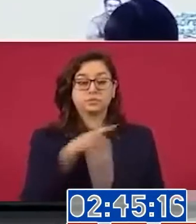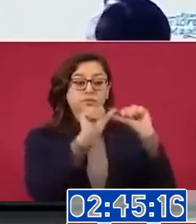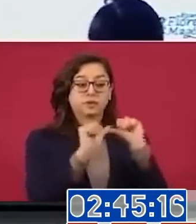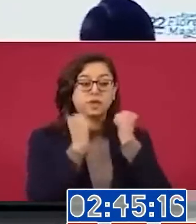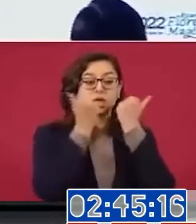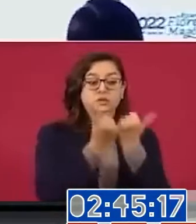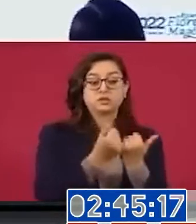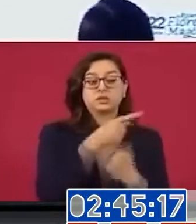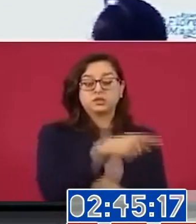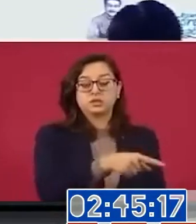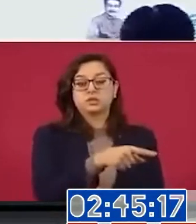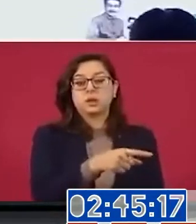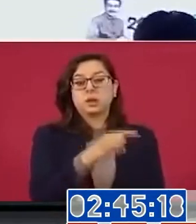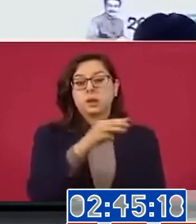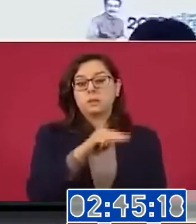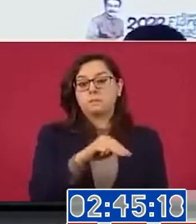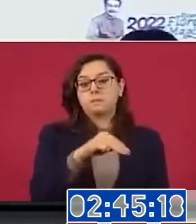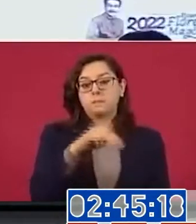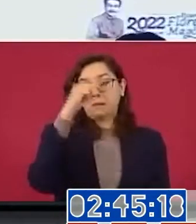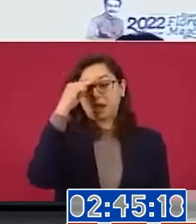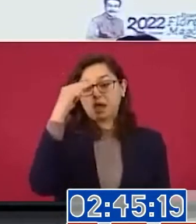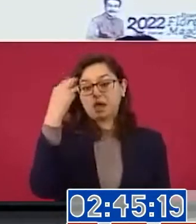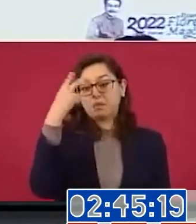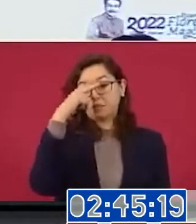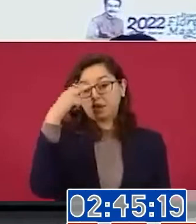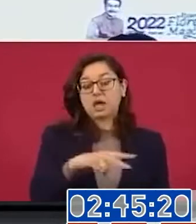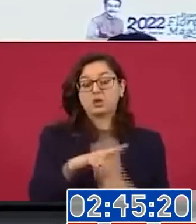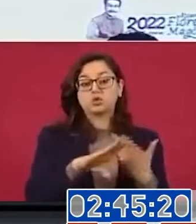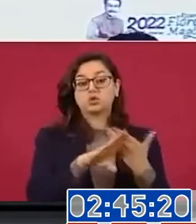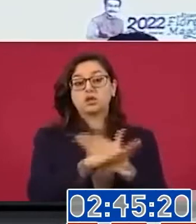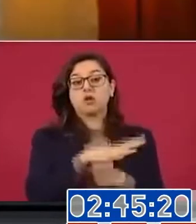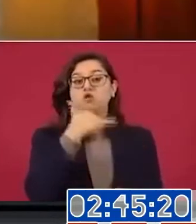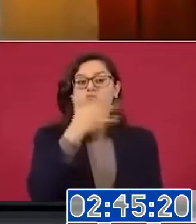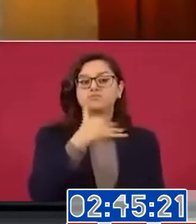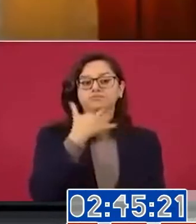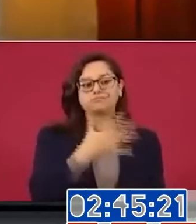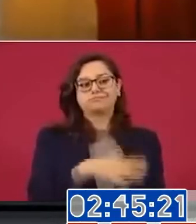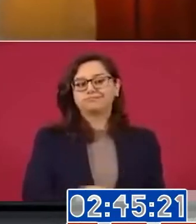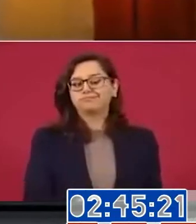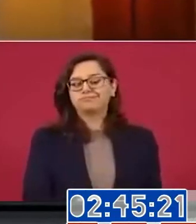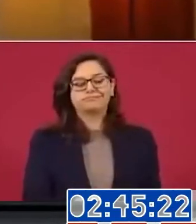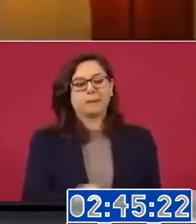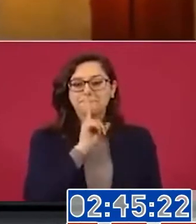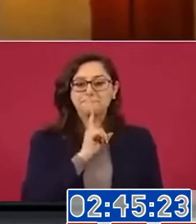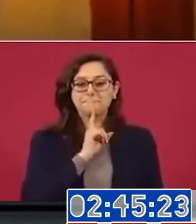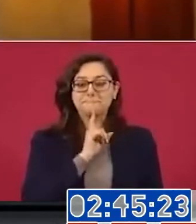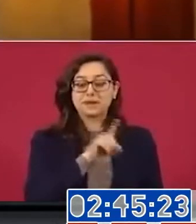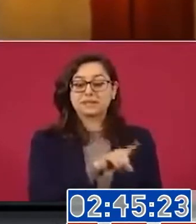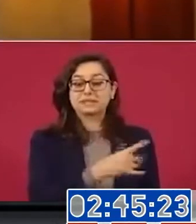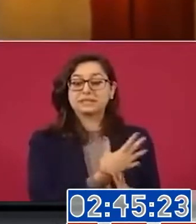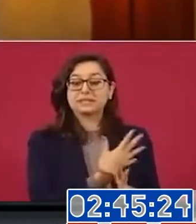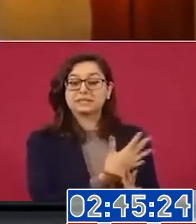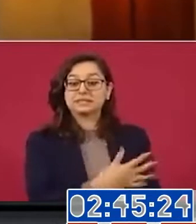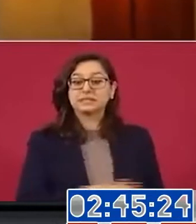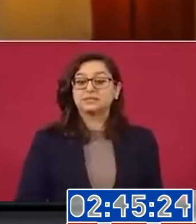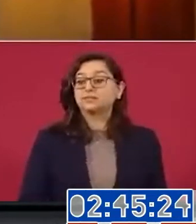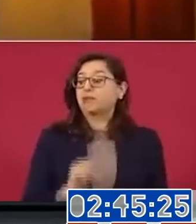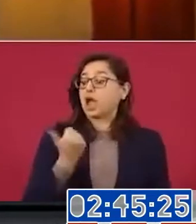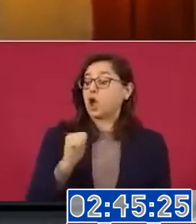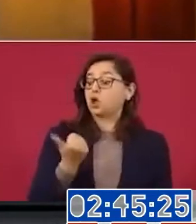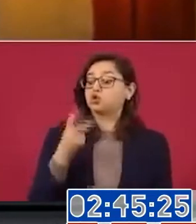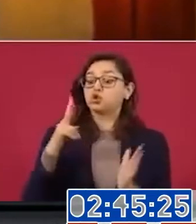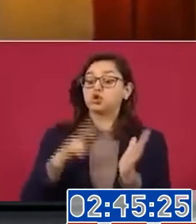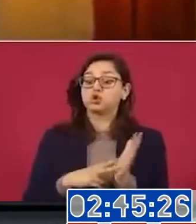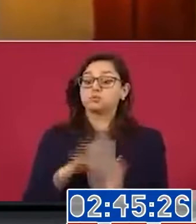que nos hicimos desde el principio, si esto tenía algo de malo, que es lo que seguimos esperando se explique. Y la verdad es que la